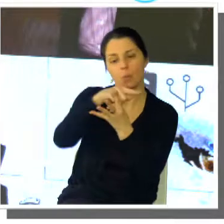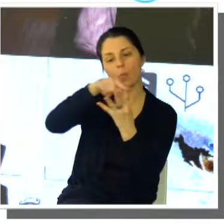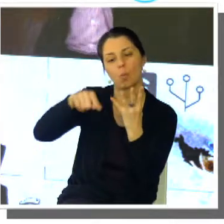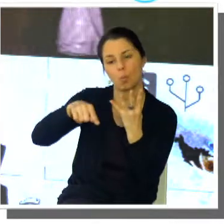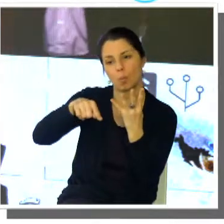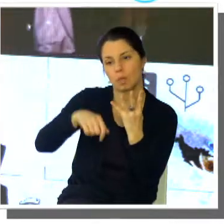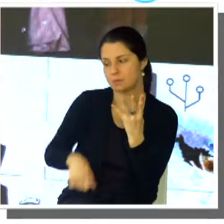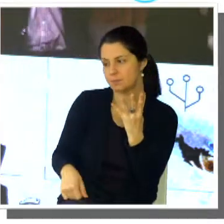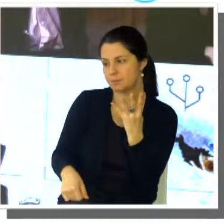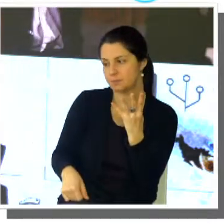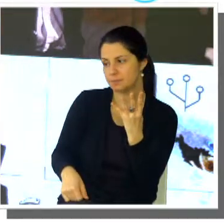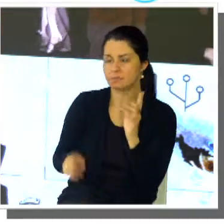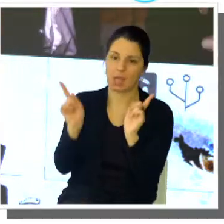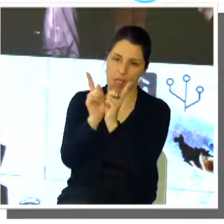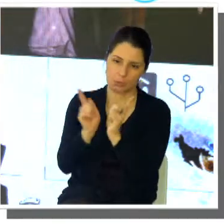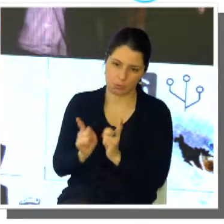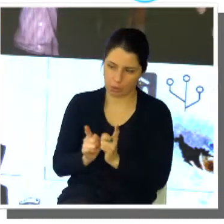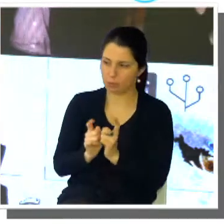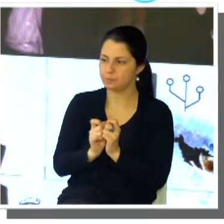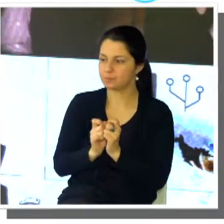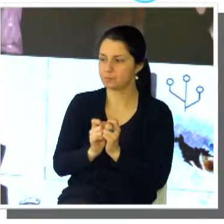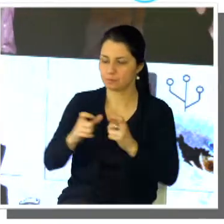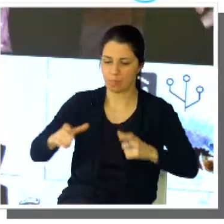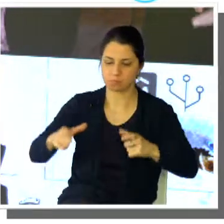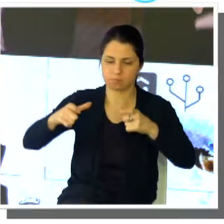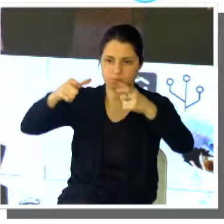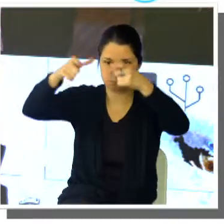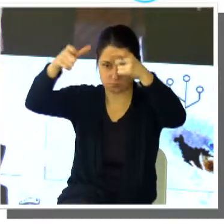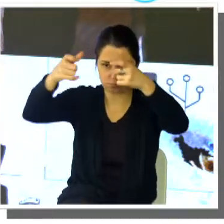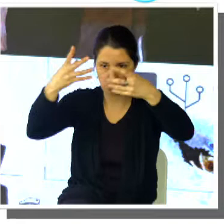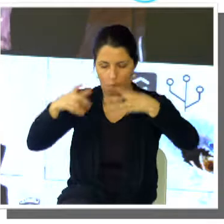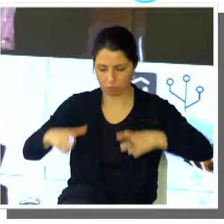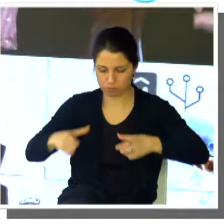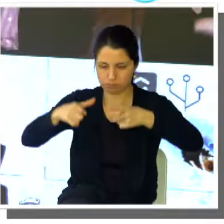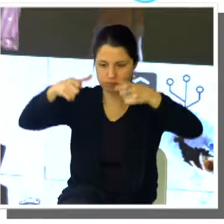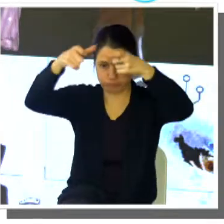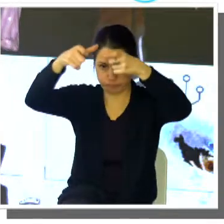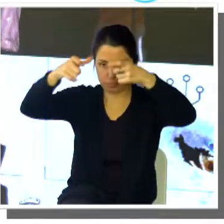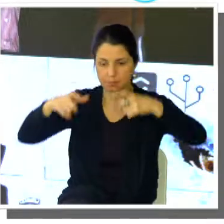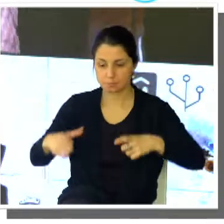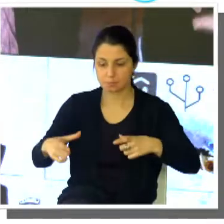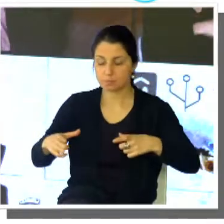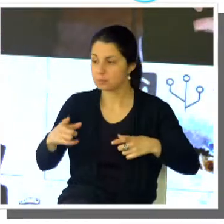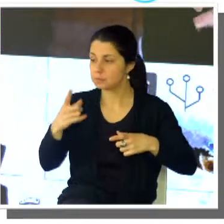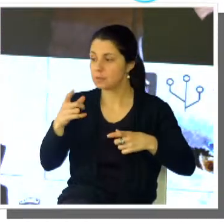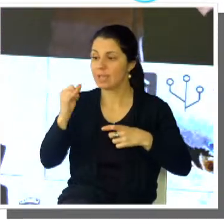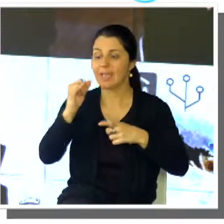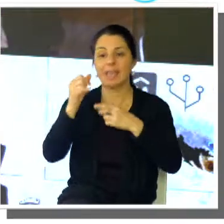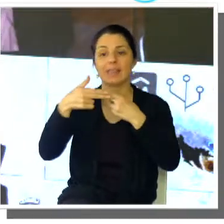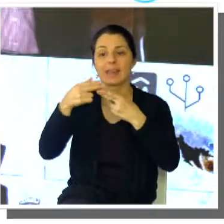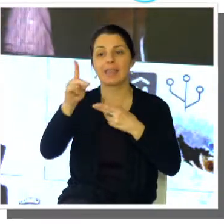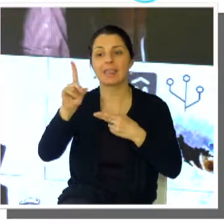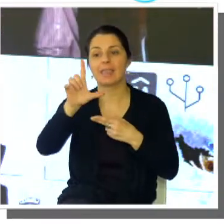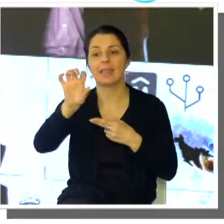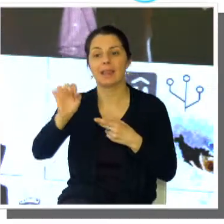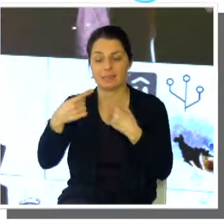cuatro, muy resumidamente, esos cuatro círculos concéntricos, donde tenemos un Internet de las Cosas